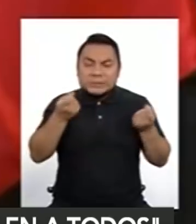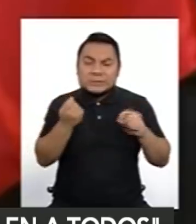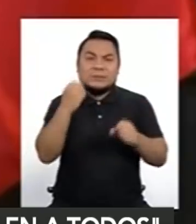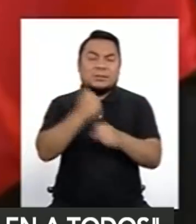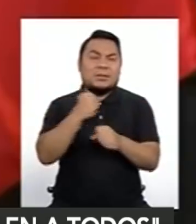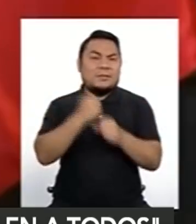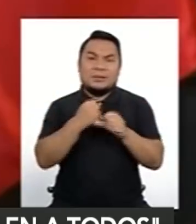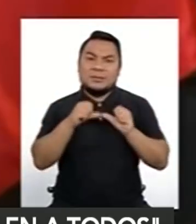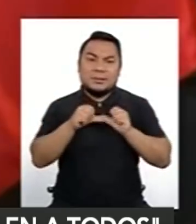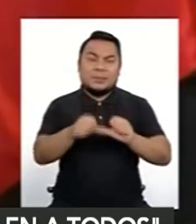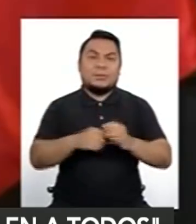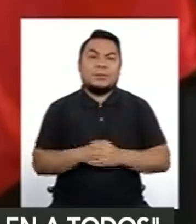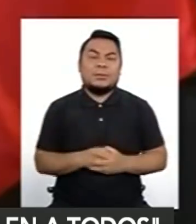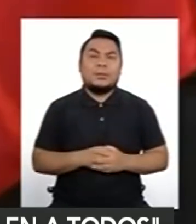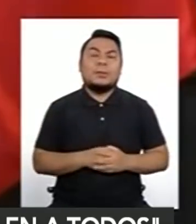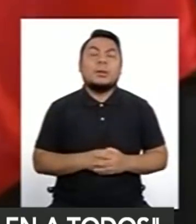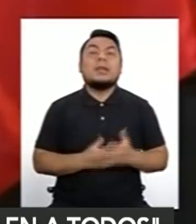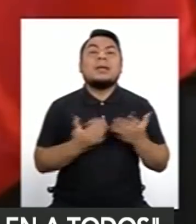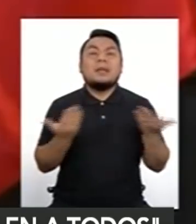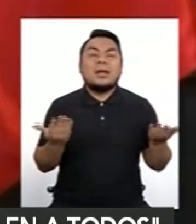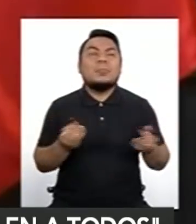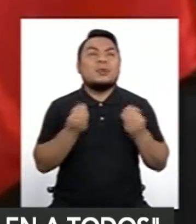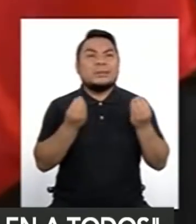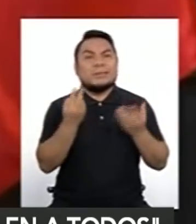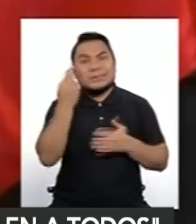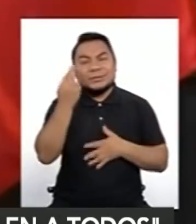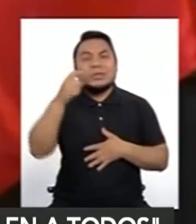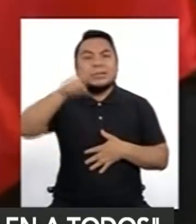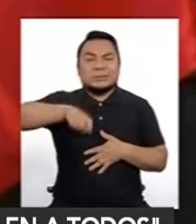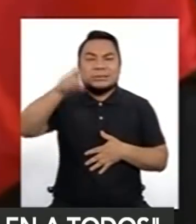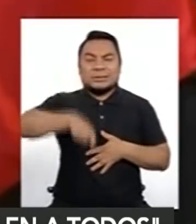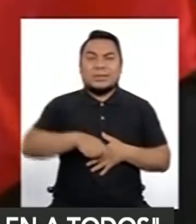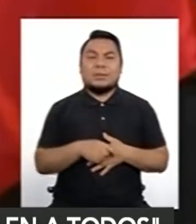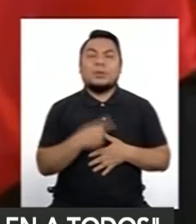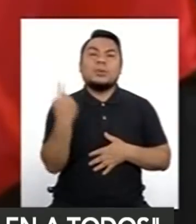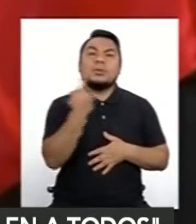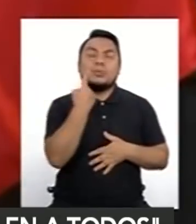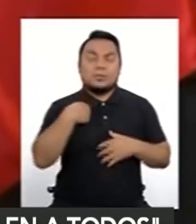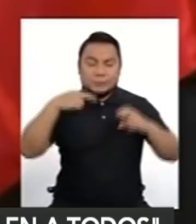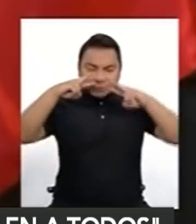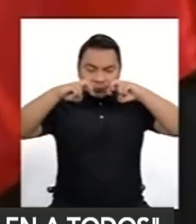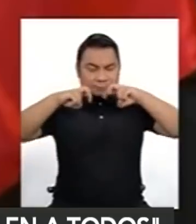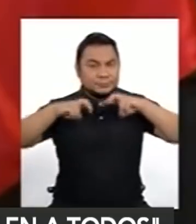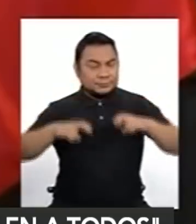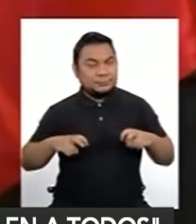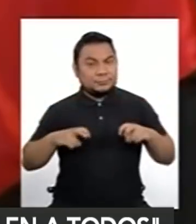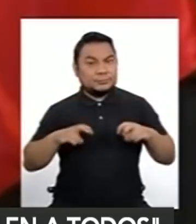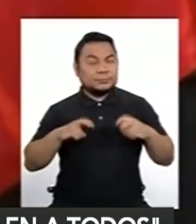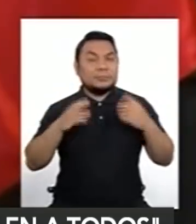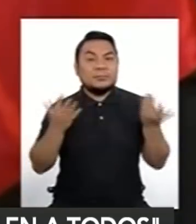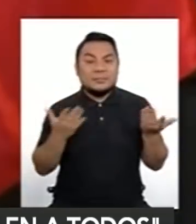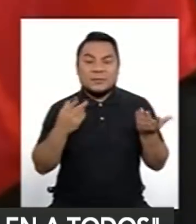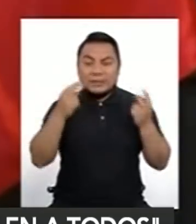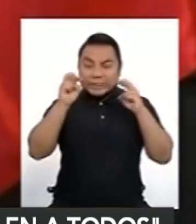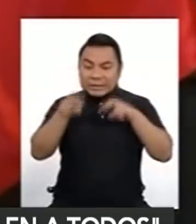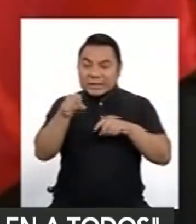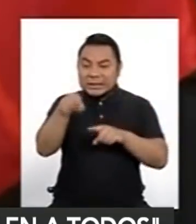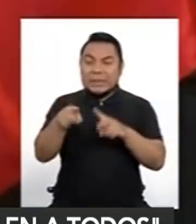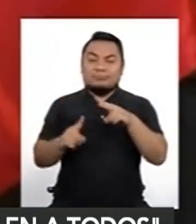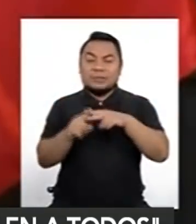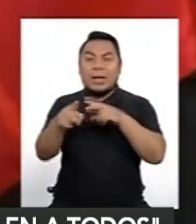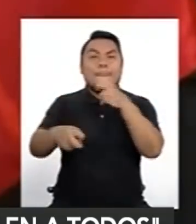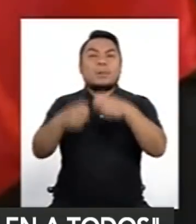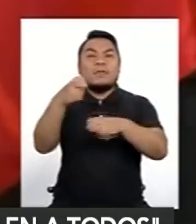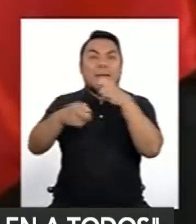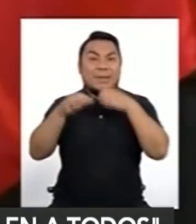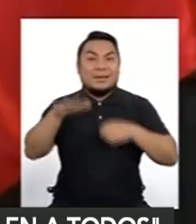requiere. Por eso es necesario, hay veces, no solamente analizar nuestro problema